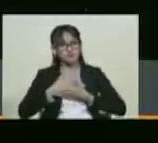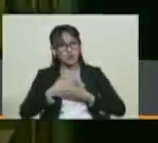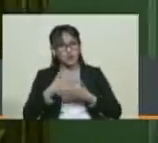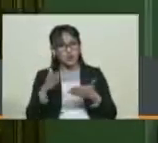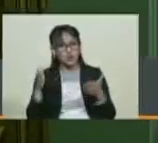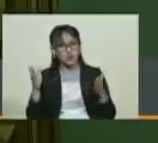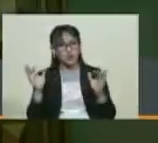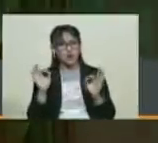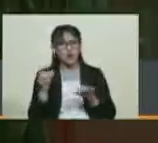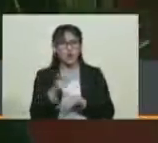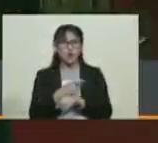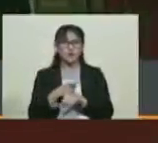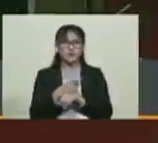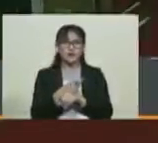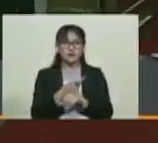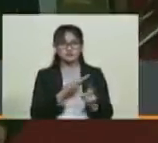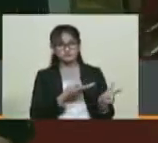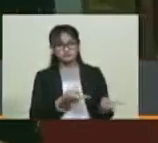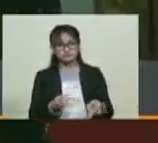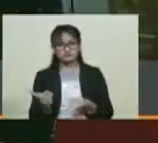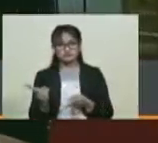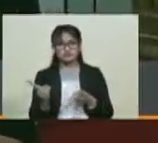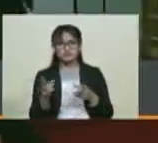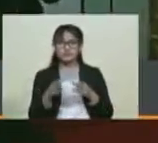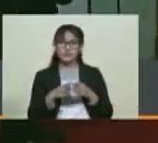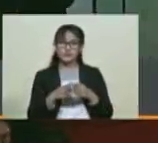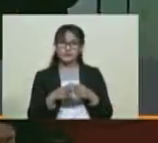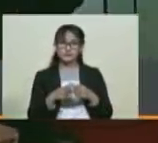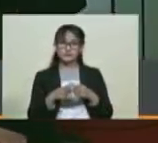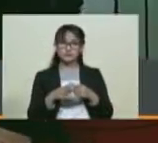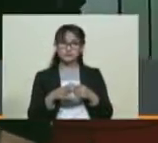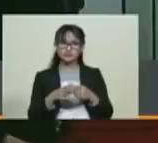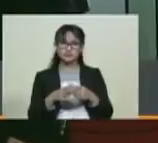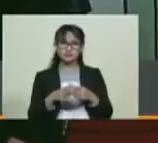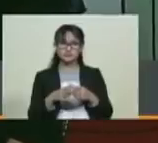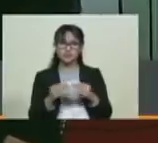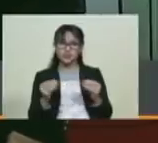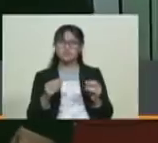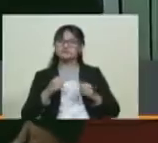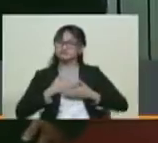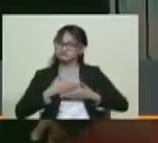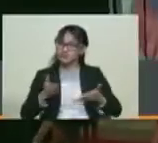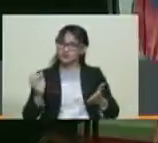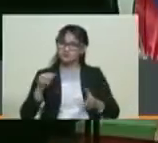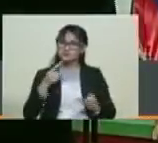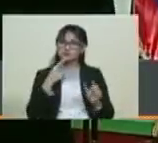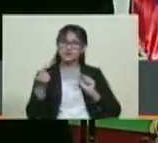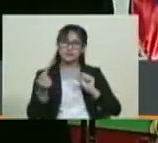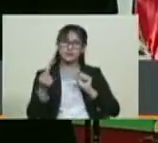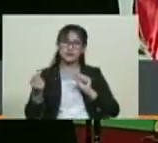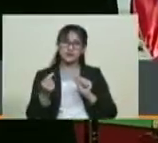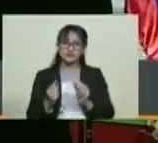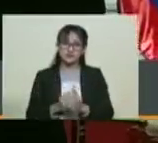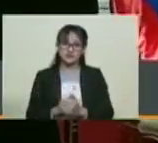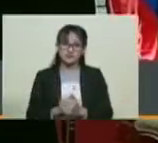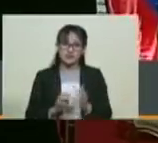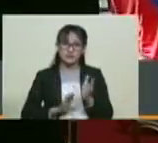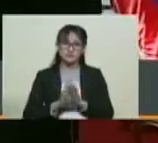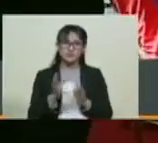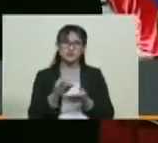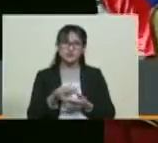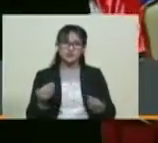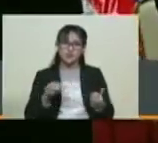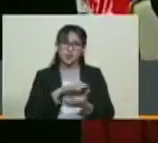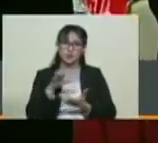del Palacio de Gobierno para recibir a todo aquel que acepte y que esté dispuesto a dialogar para avanzar en la solución de